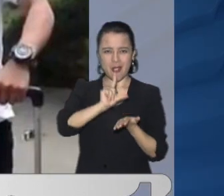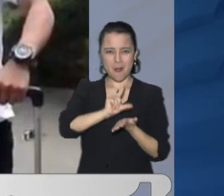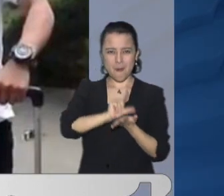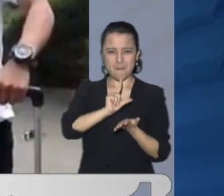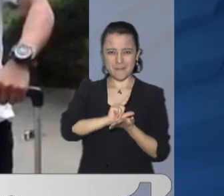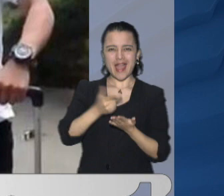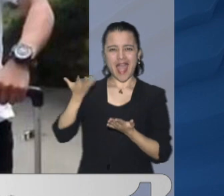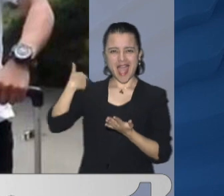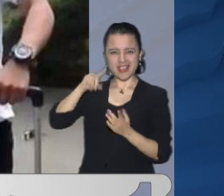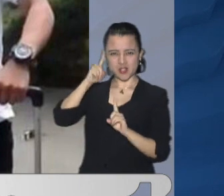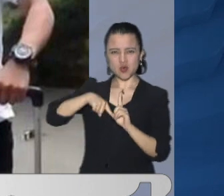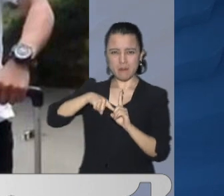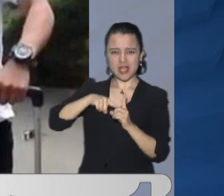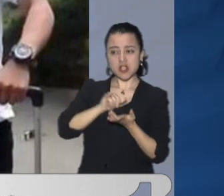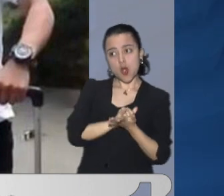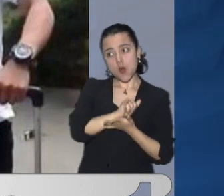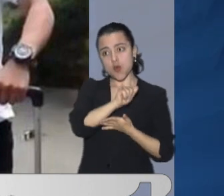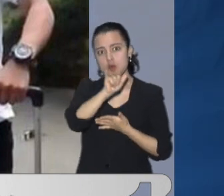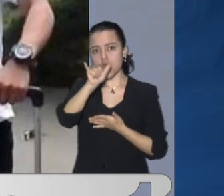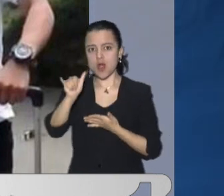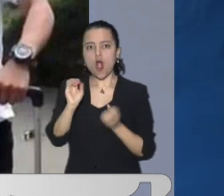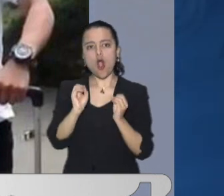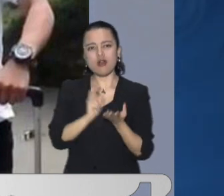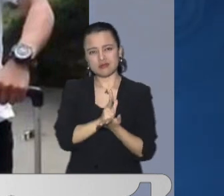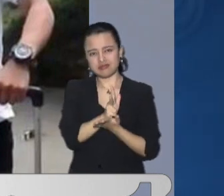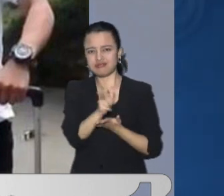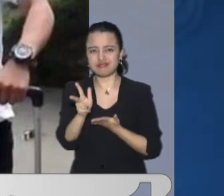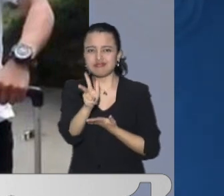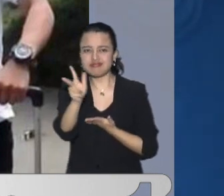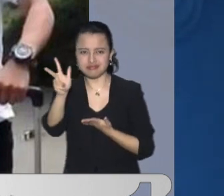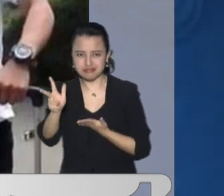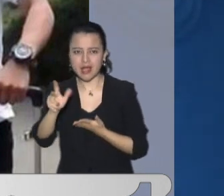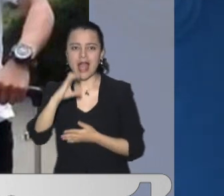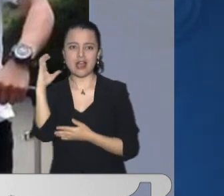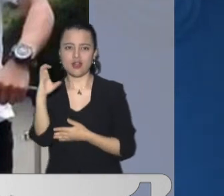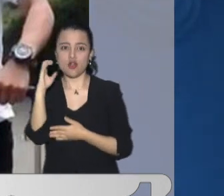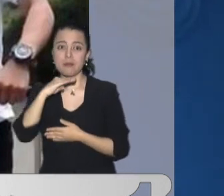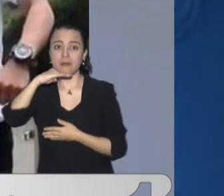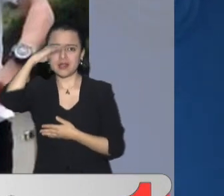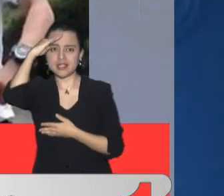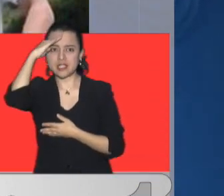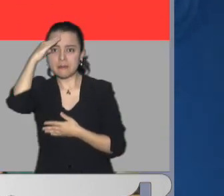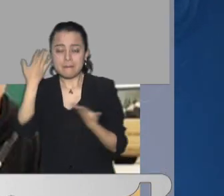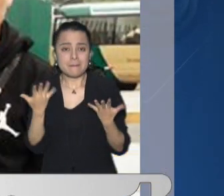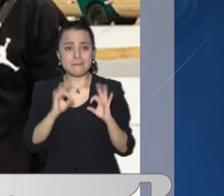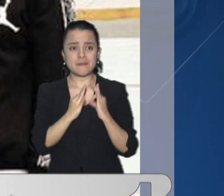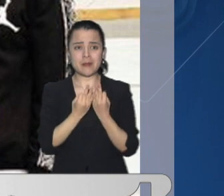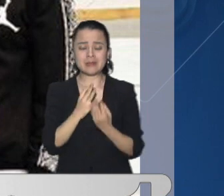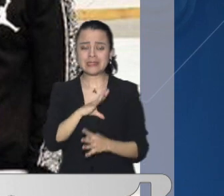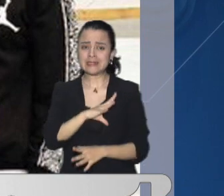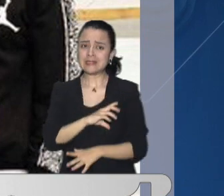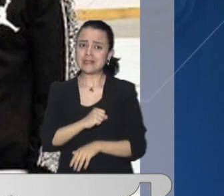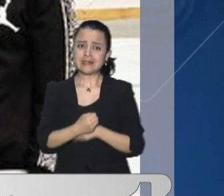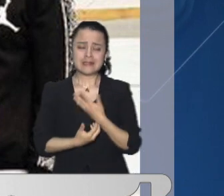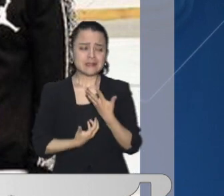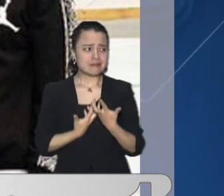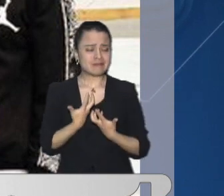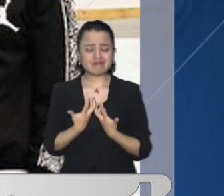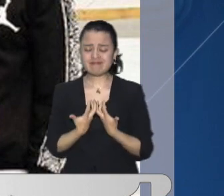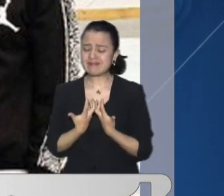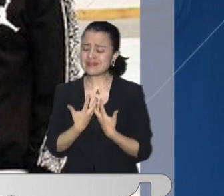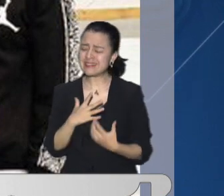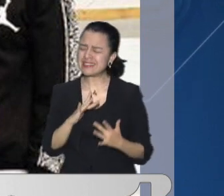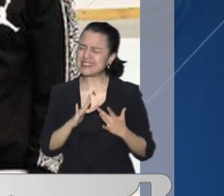a Colombia para buscar una mejor suerte, pero sin imaginar que este sería un viaje sin retorno. Sus familiares aseguran que vivieron momentos